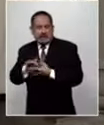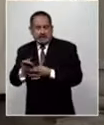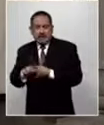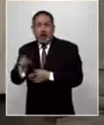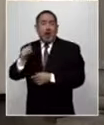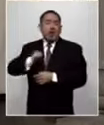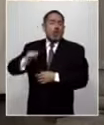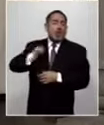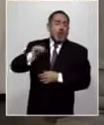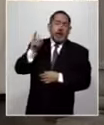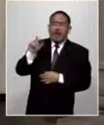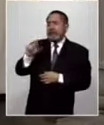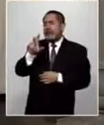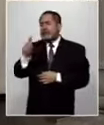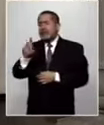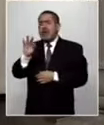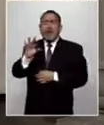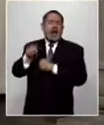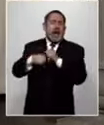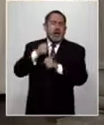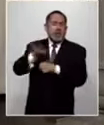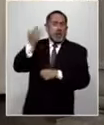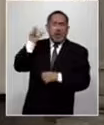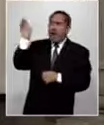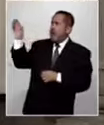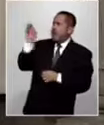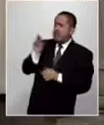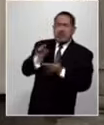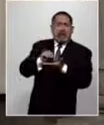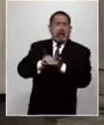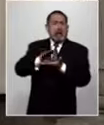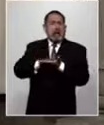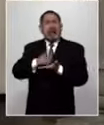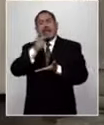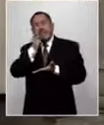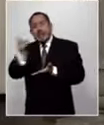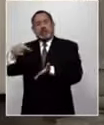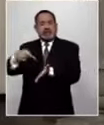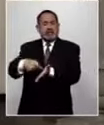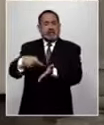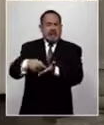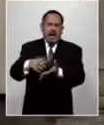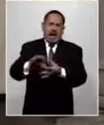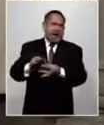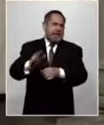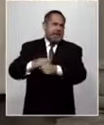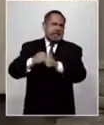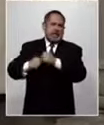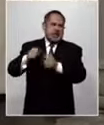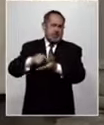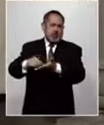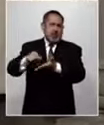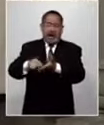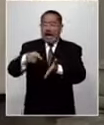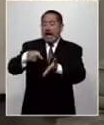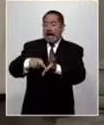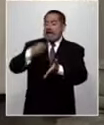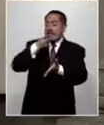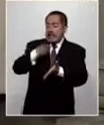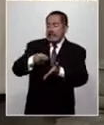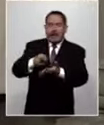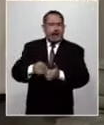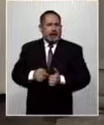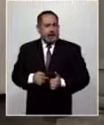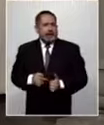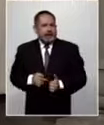jurisprudencia de hace 20, 30, 40 o incluso muchos más años. Y eso solamente